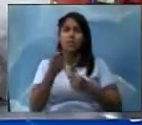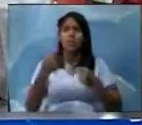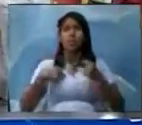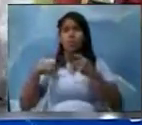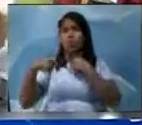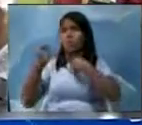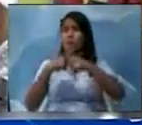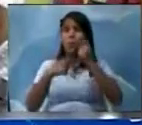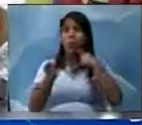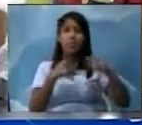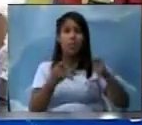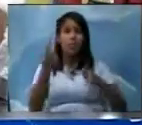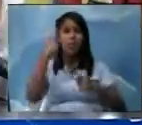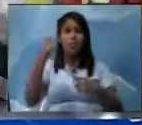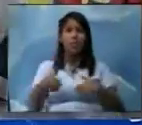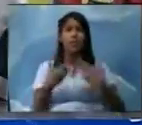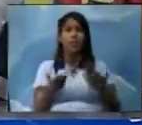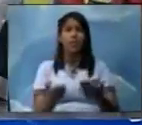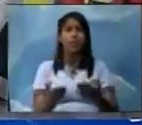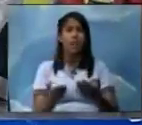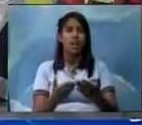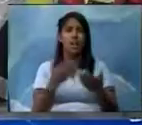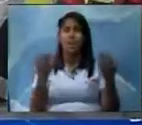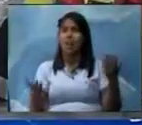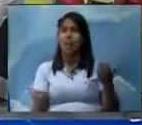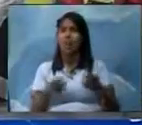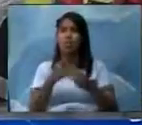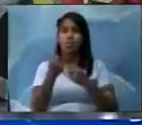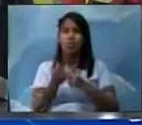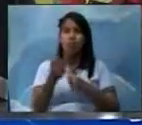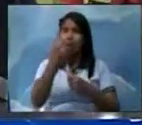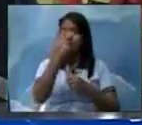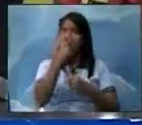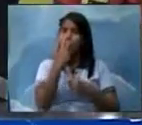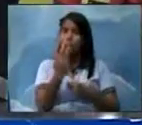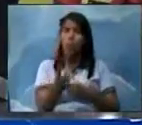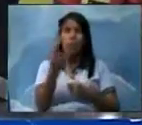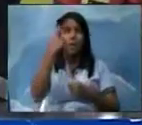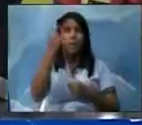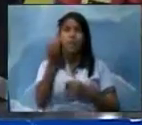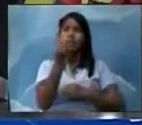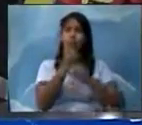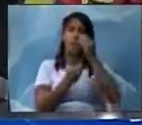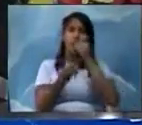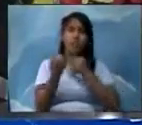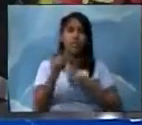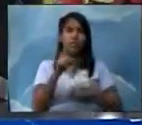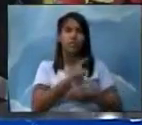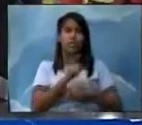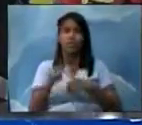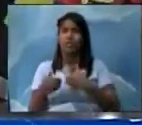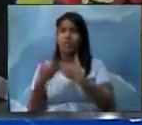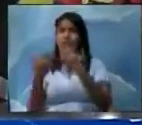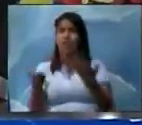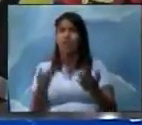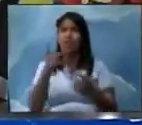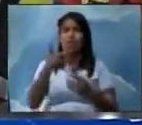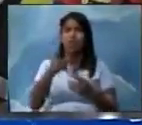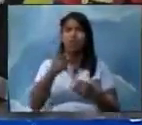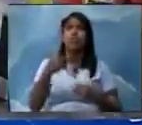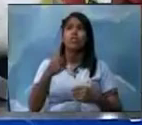yo lo habría vendido y le habría regalado a los pobre le había